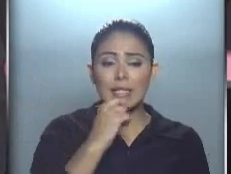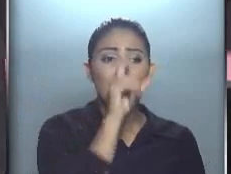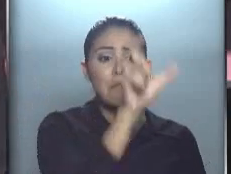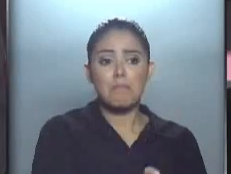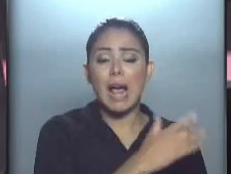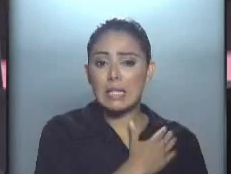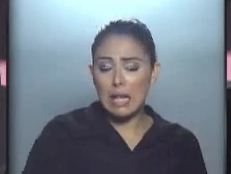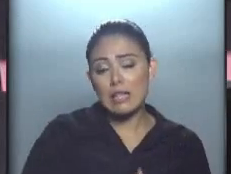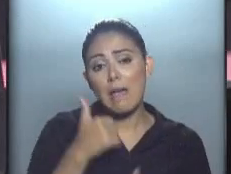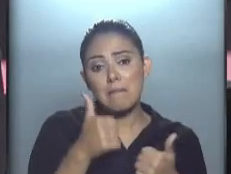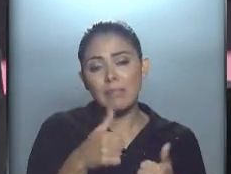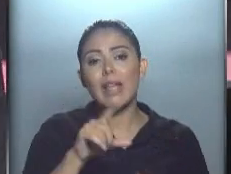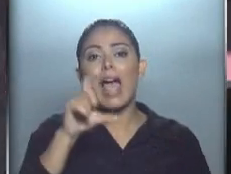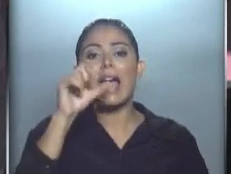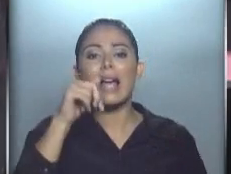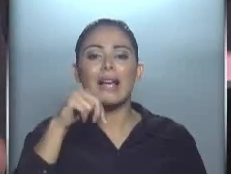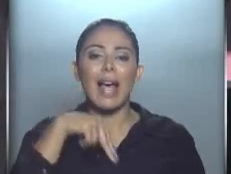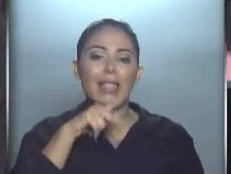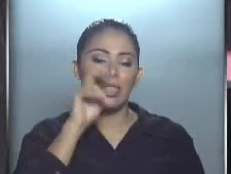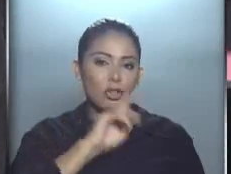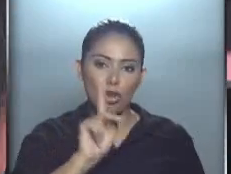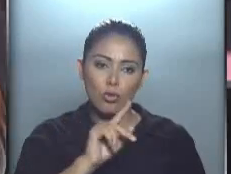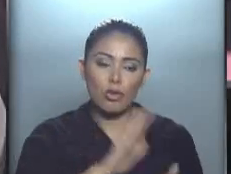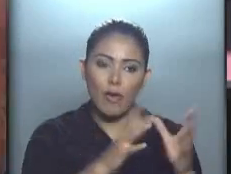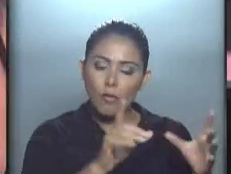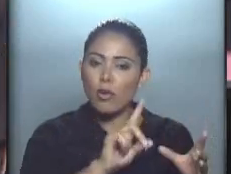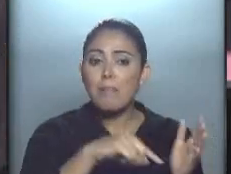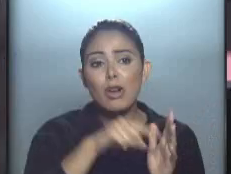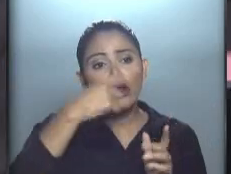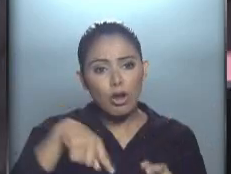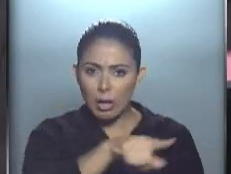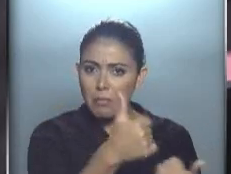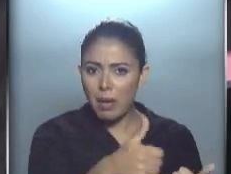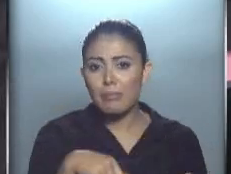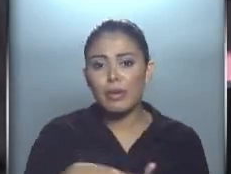no como a Cantero en la faz del fútbol, pero sí en otros aspectos, pero que se le pueda ver la cara.